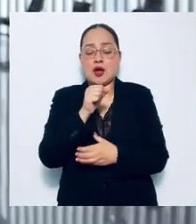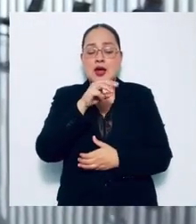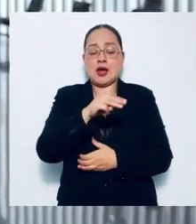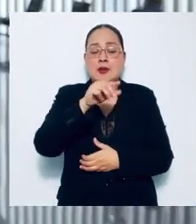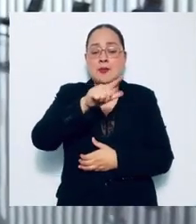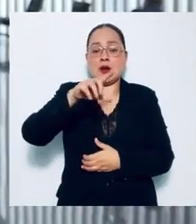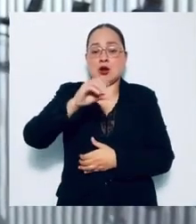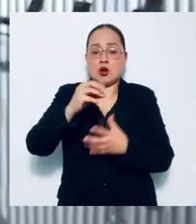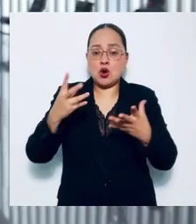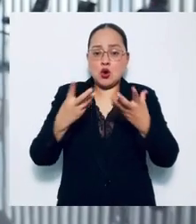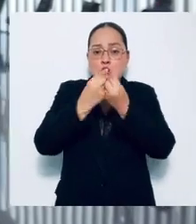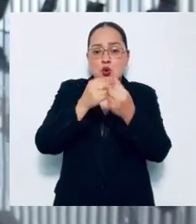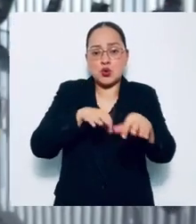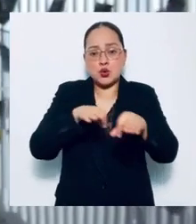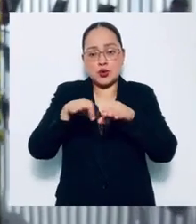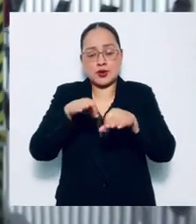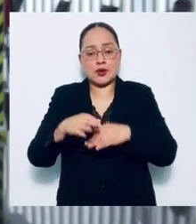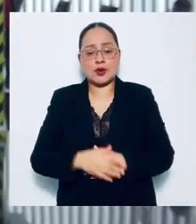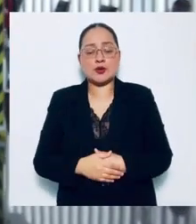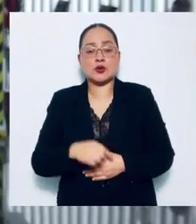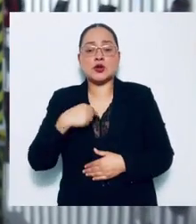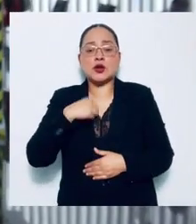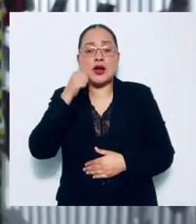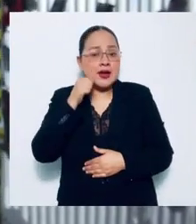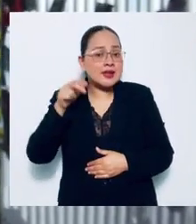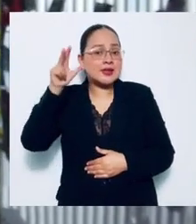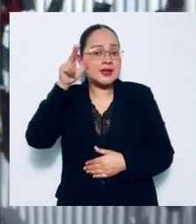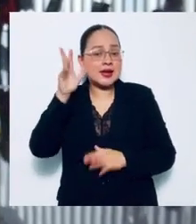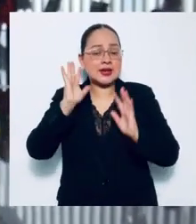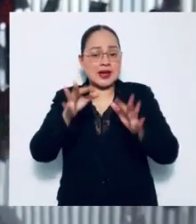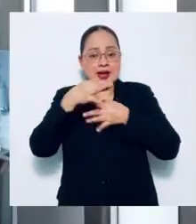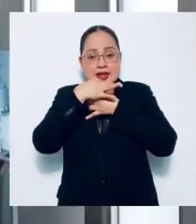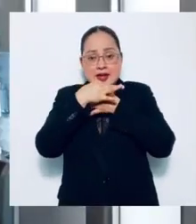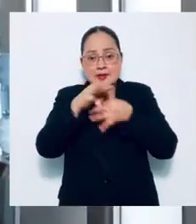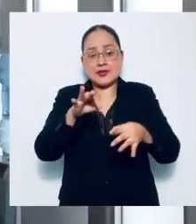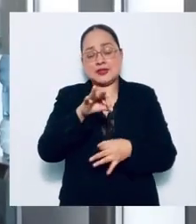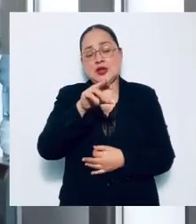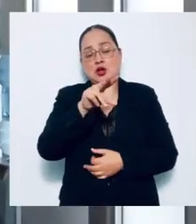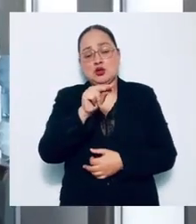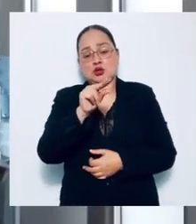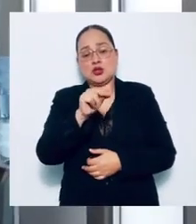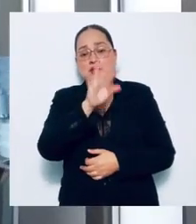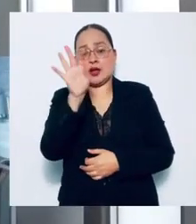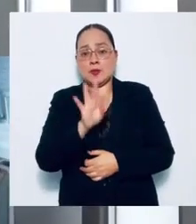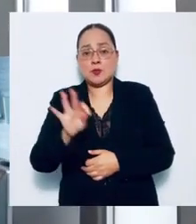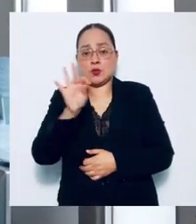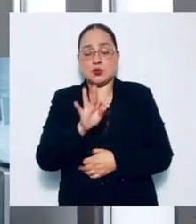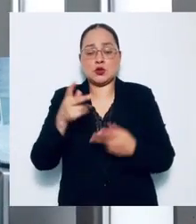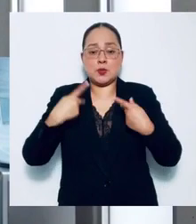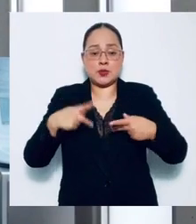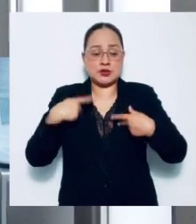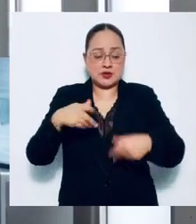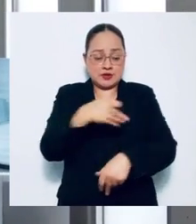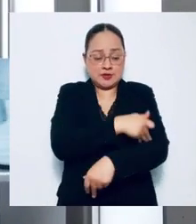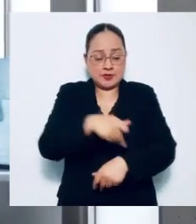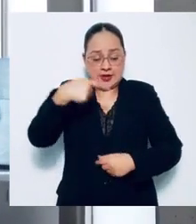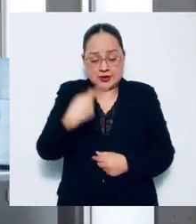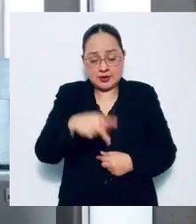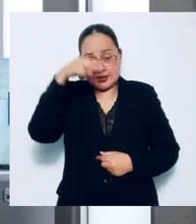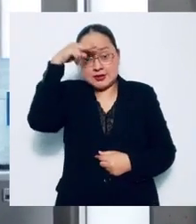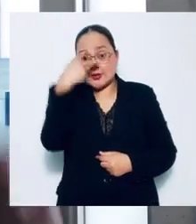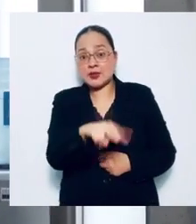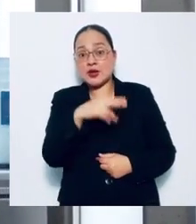Manuel López Obrador. El día de antier se informó que el 80% de las familias en el